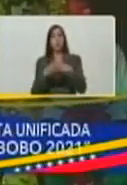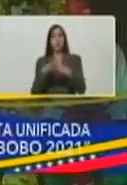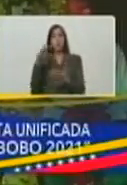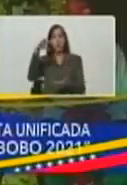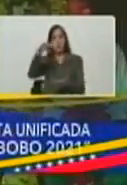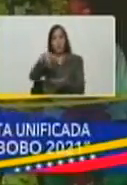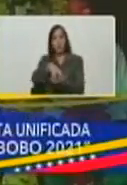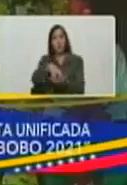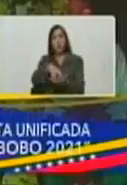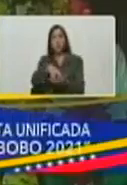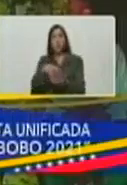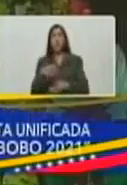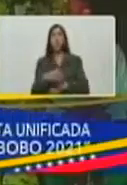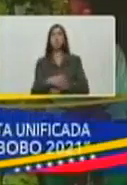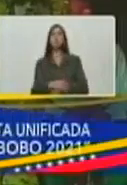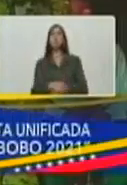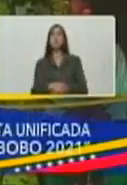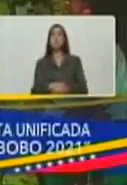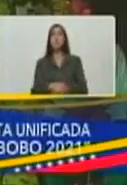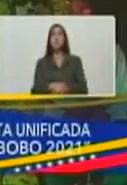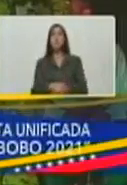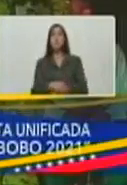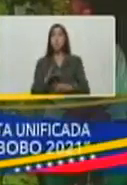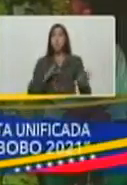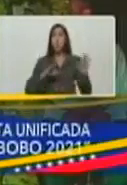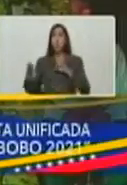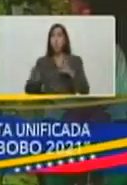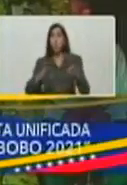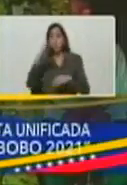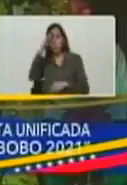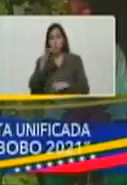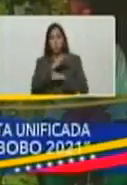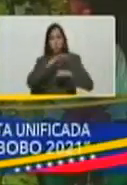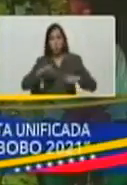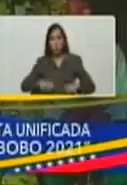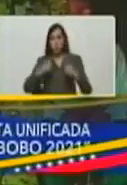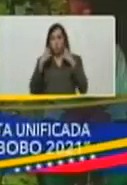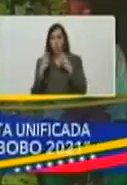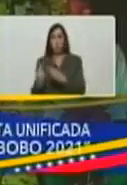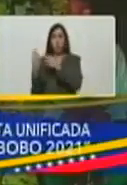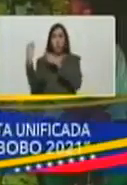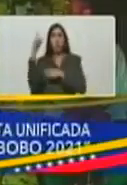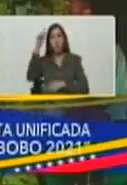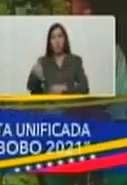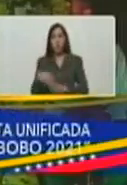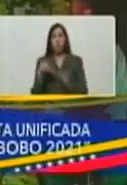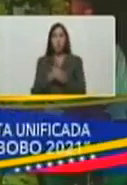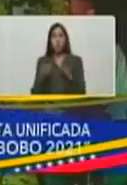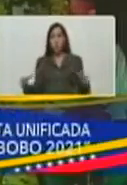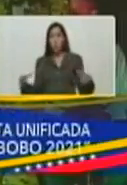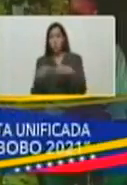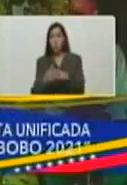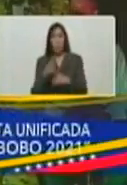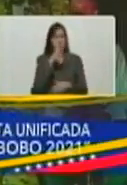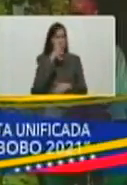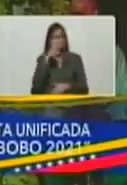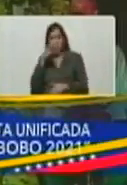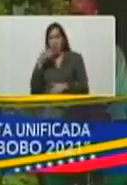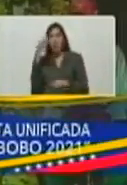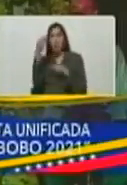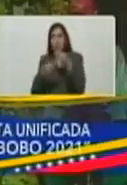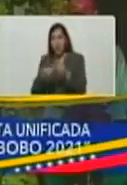Mayor del Comando Estratégico Operacional y el Cuerpo de Inspectores, para clarificar